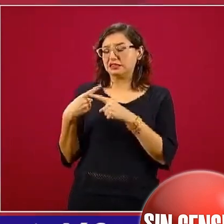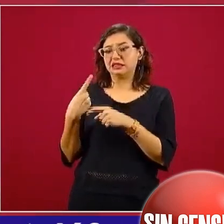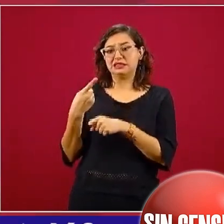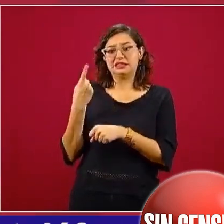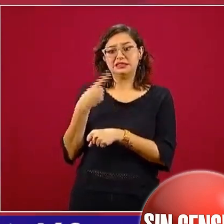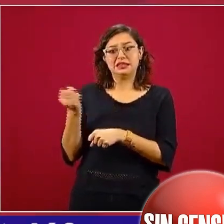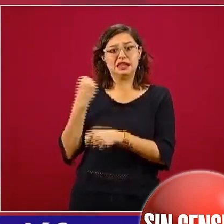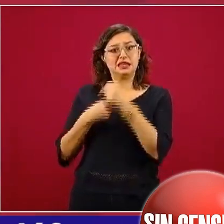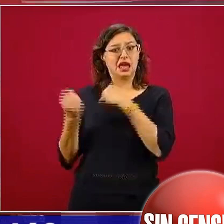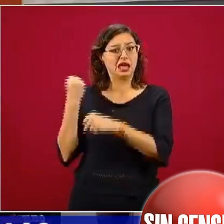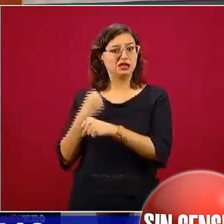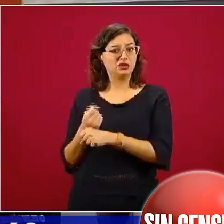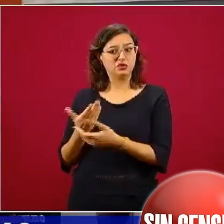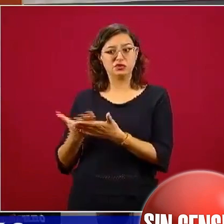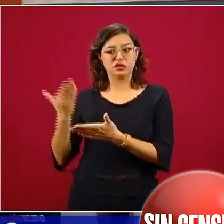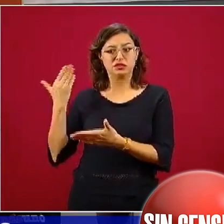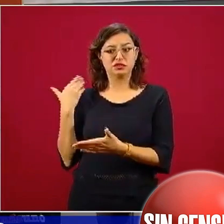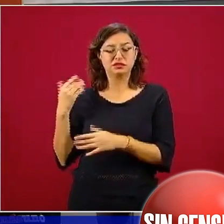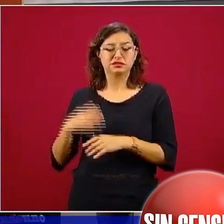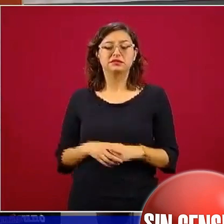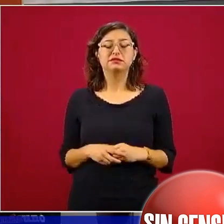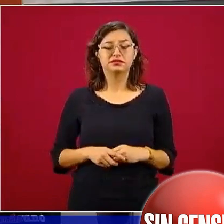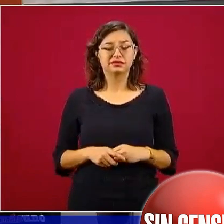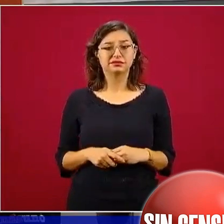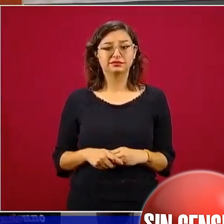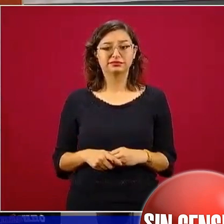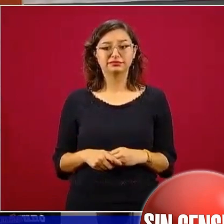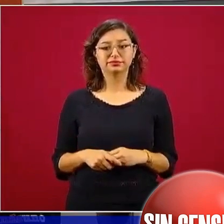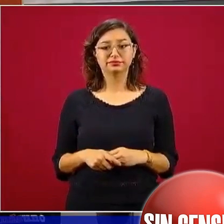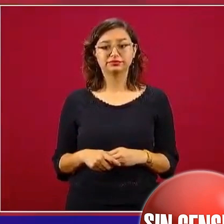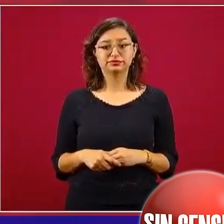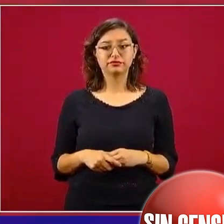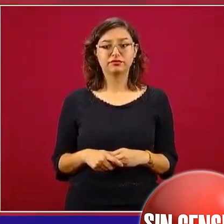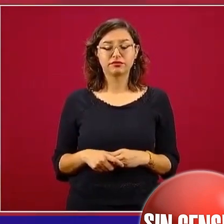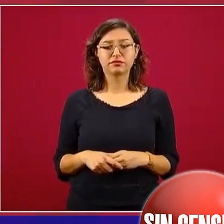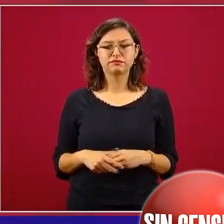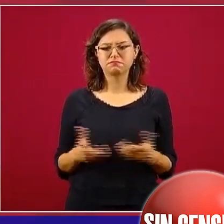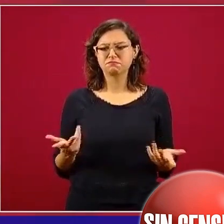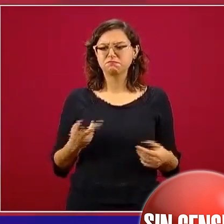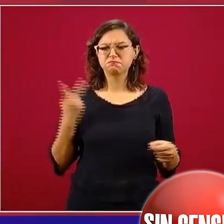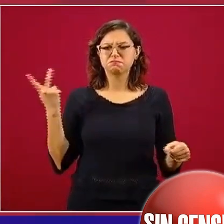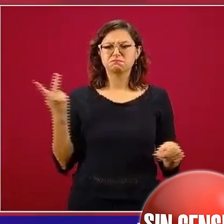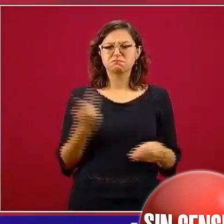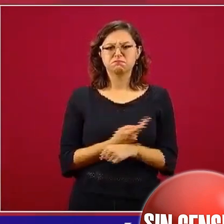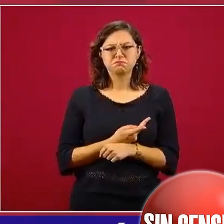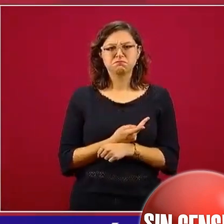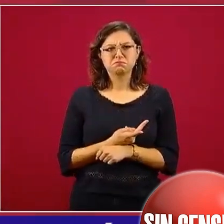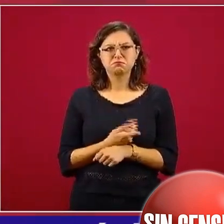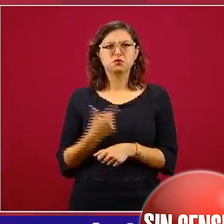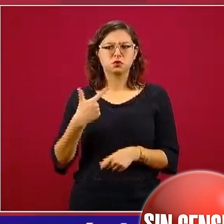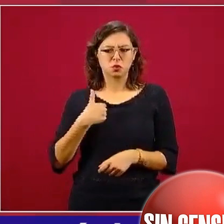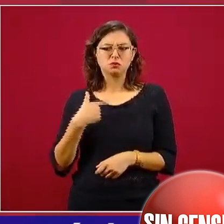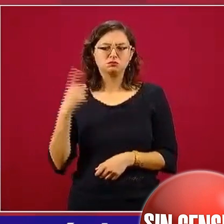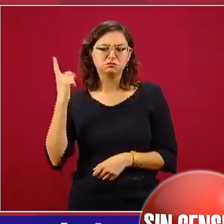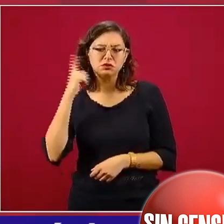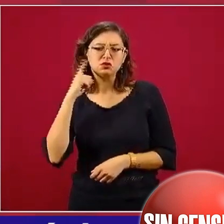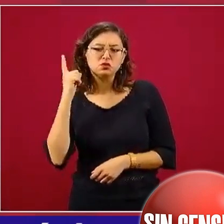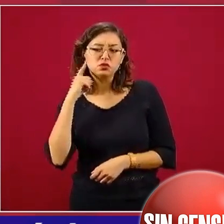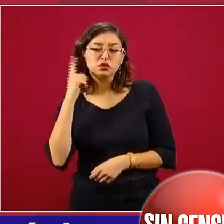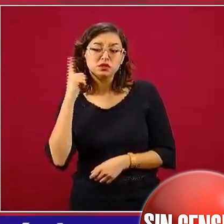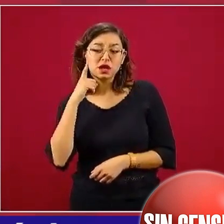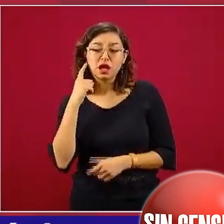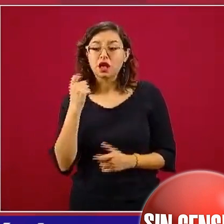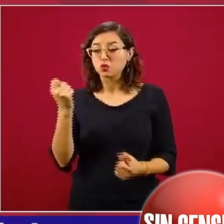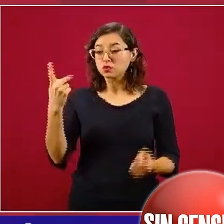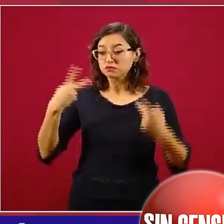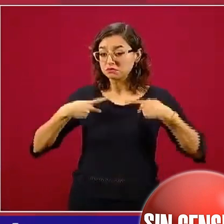pasaba entonces? Yo escuché, me tocó, algunos que